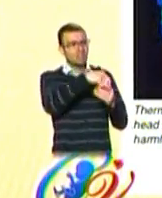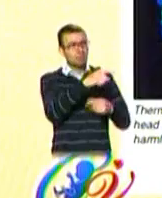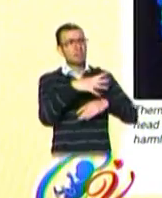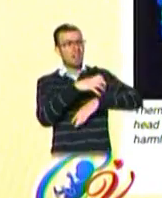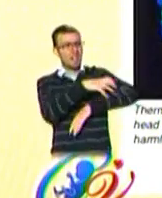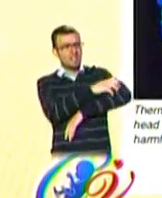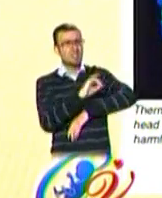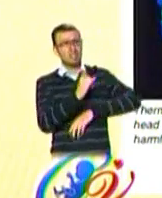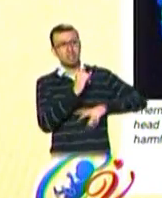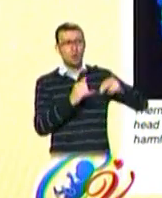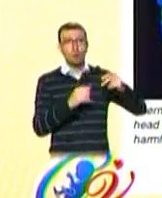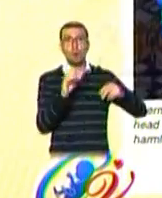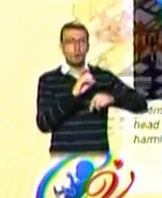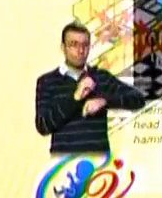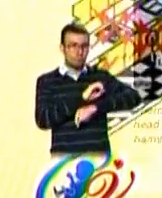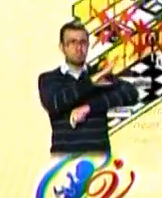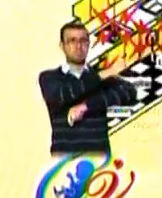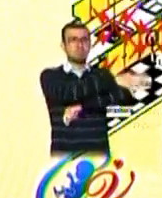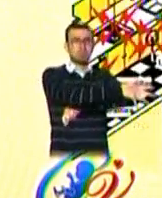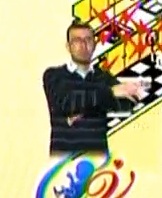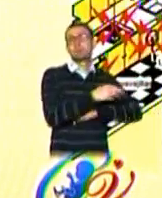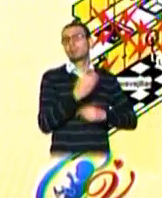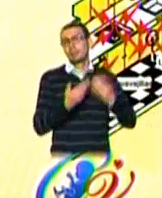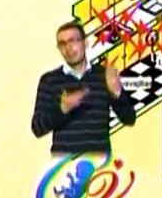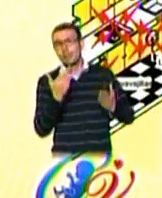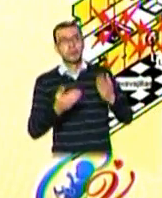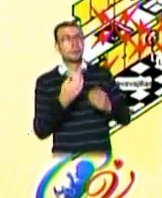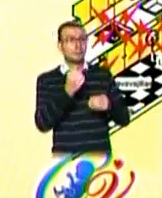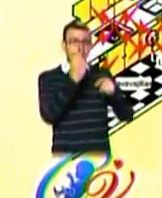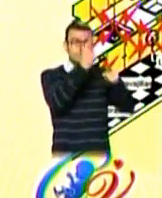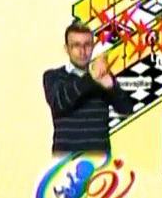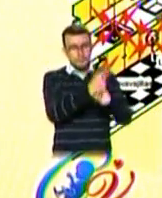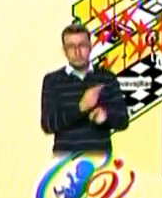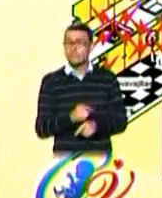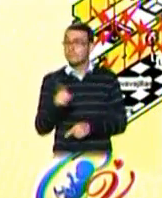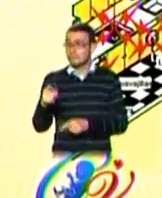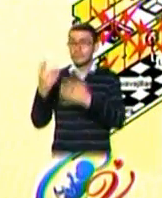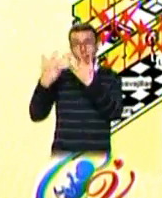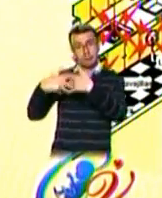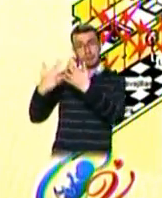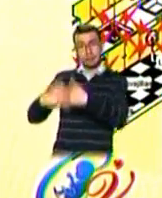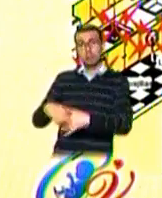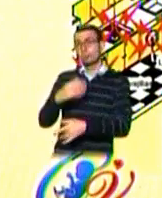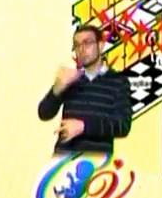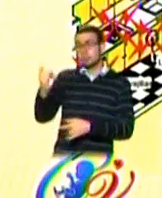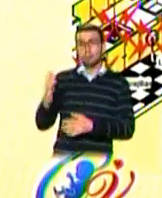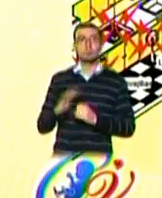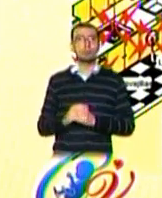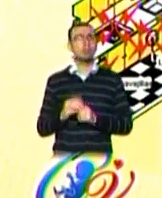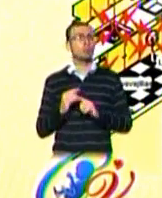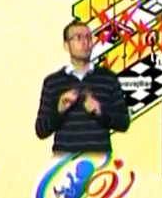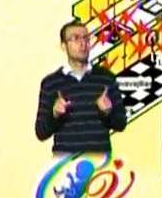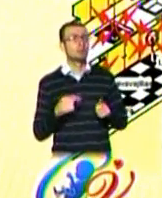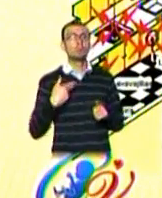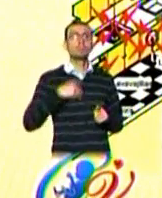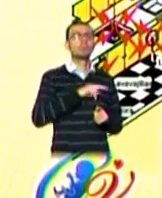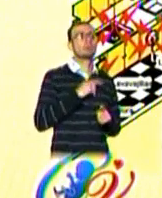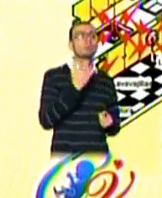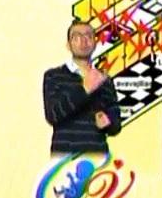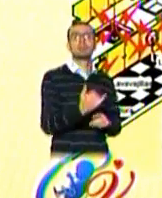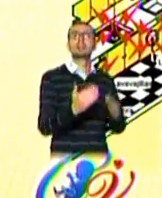hay metástasis y no lo hay, y eso es lo que hacen esta serie de equipos. Pero nuestro hábitat es un espacio